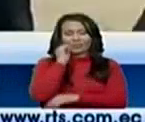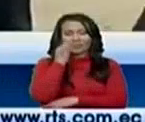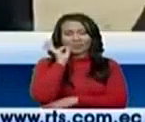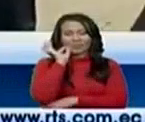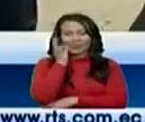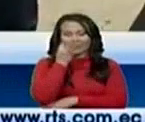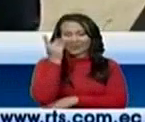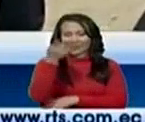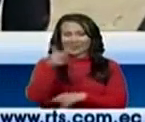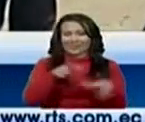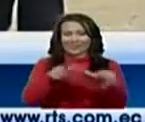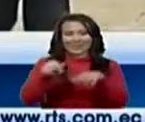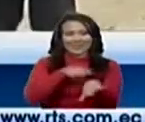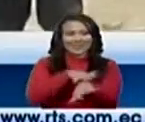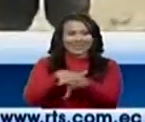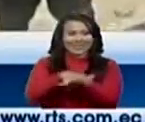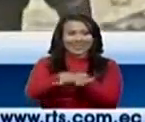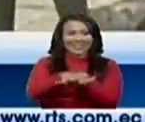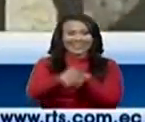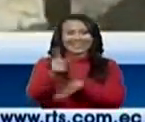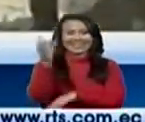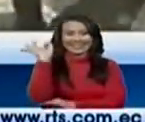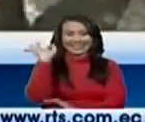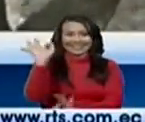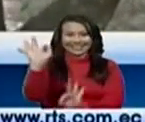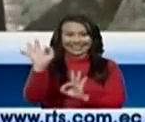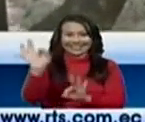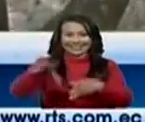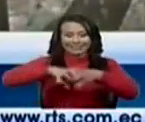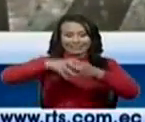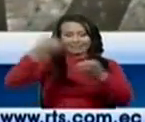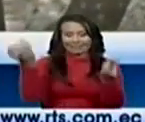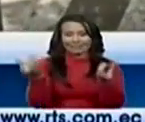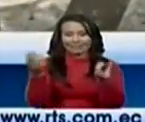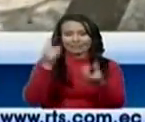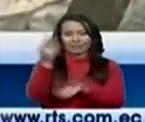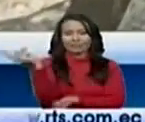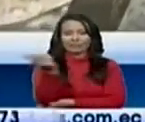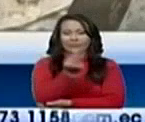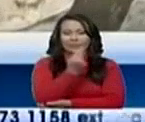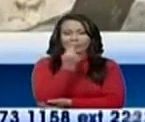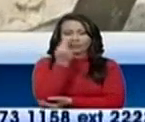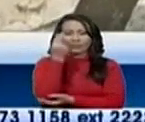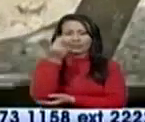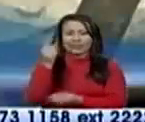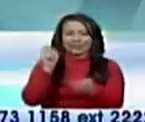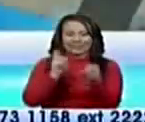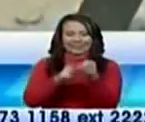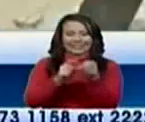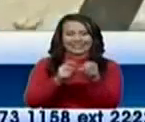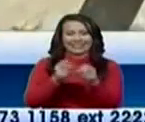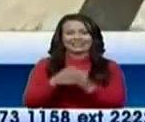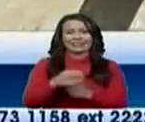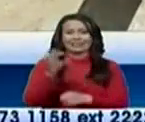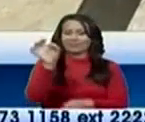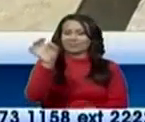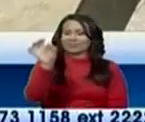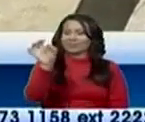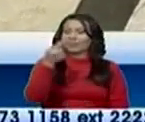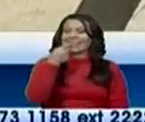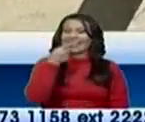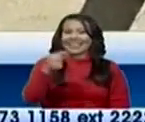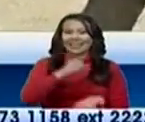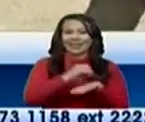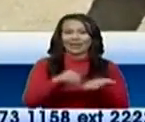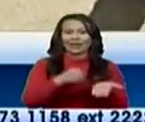La provincia de Los Ríos ha sido por excelencia productora del cacao fino de aroma, la pepa de oro, como se denominó en su mejor momento a